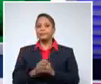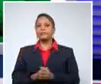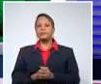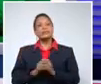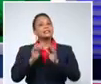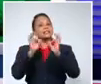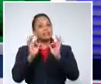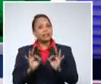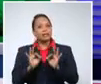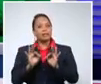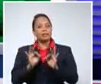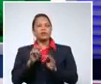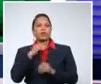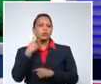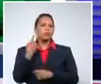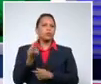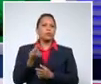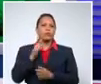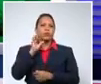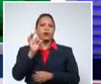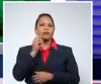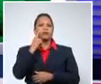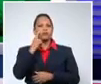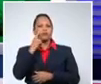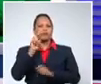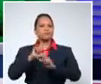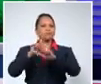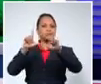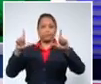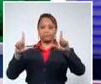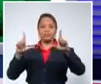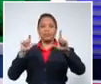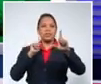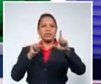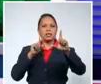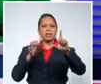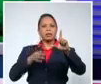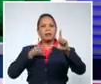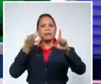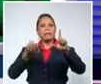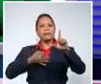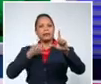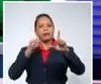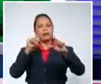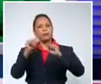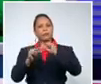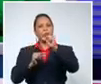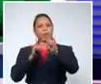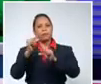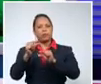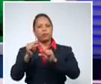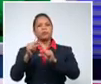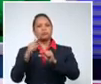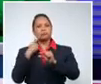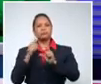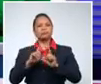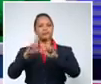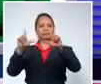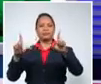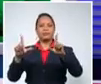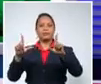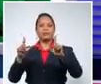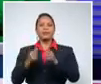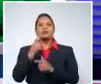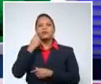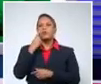Realmente, cuando usted ve algunos gráficos que vamos a ir tratar de ir trayéndolo, uno ve que hay